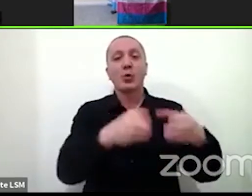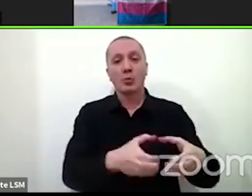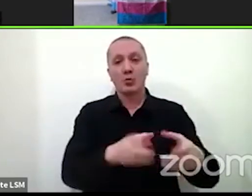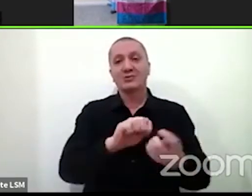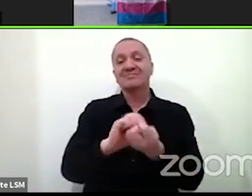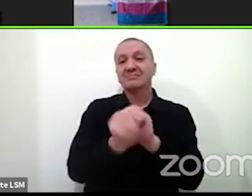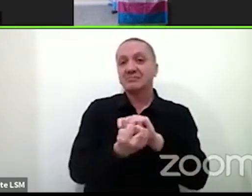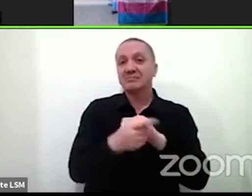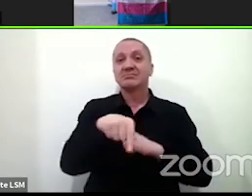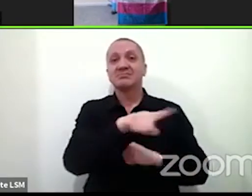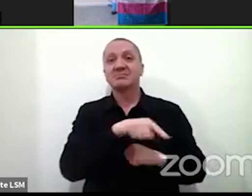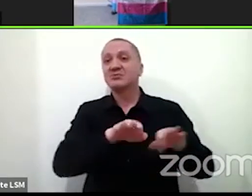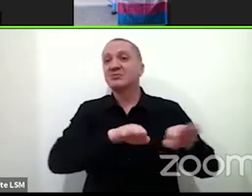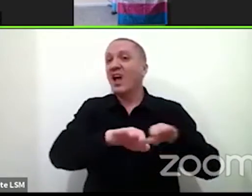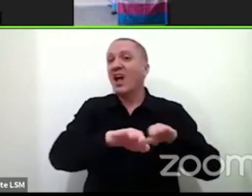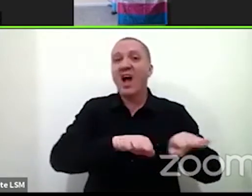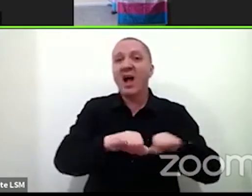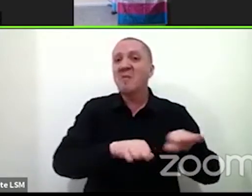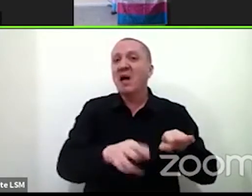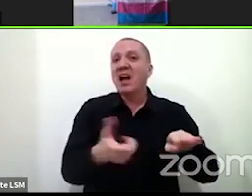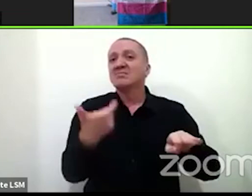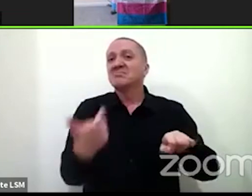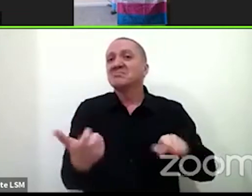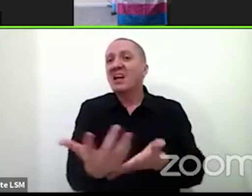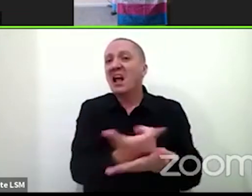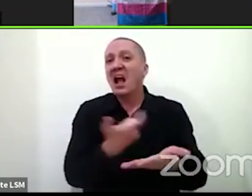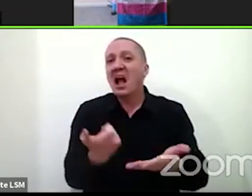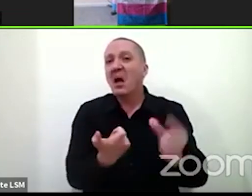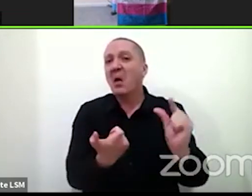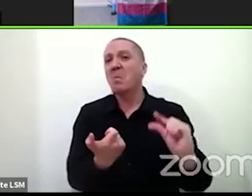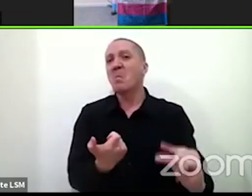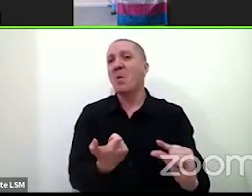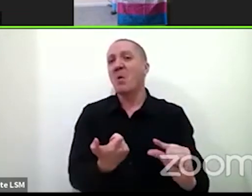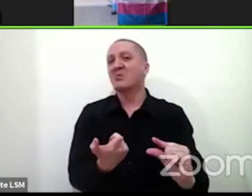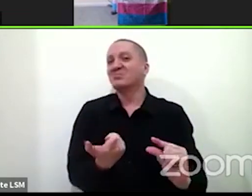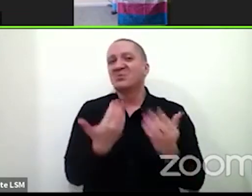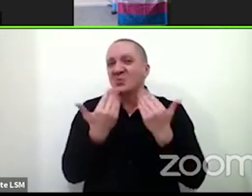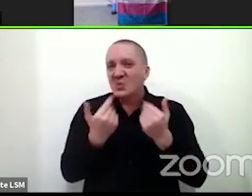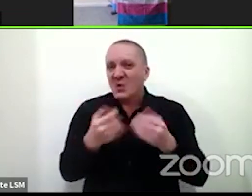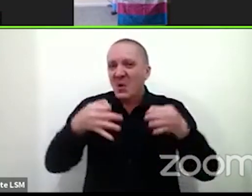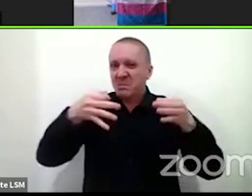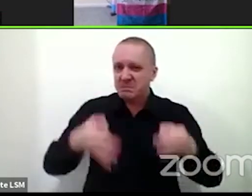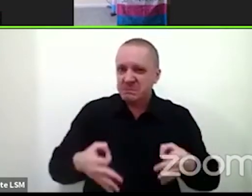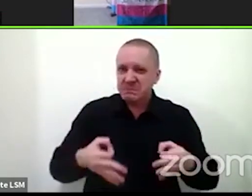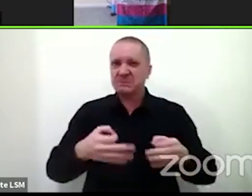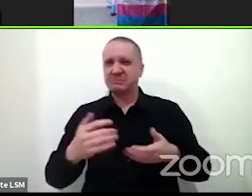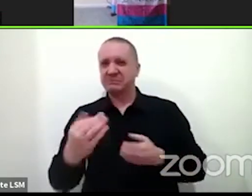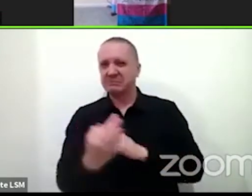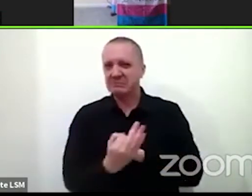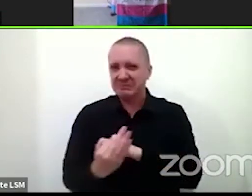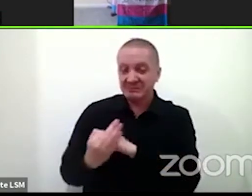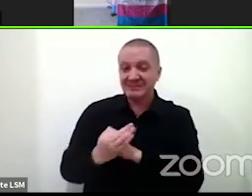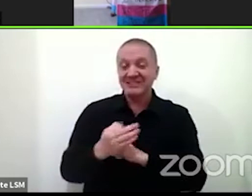trabajadores de bajos salarios, temporales e informales. Cuando ciertas compañías y agencias cerraron sus